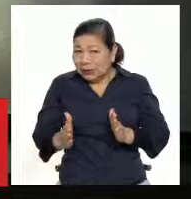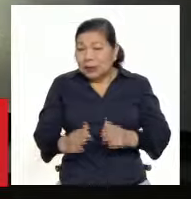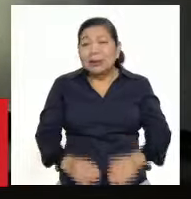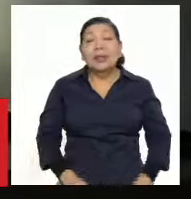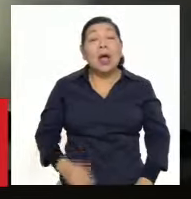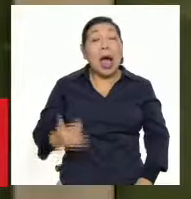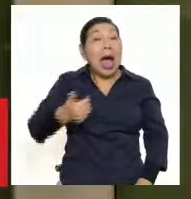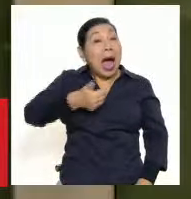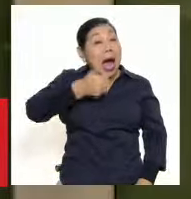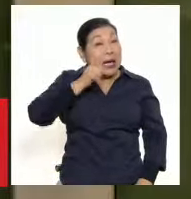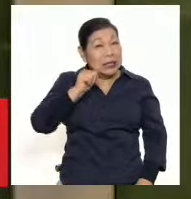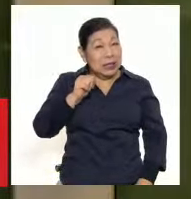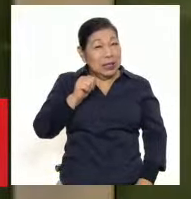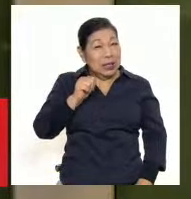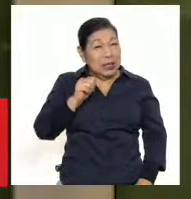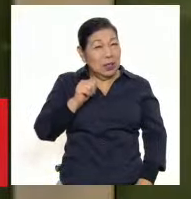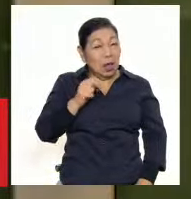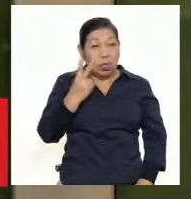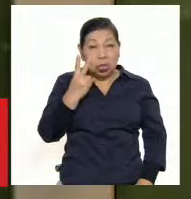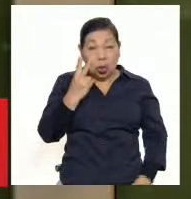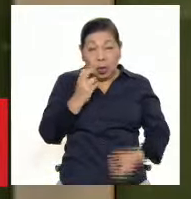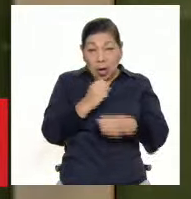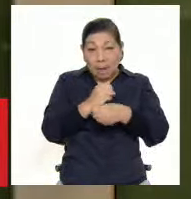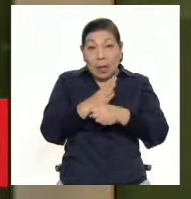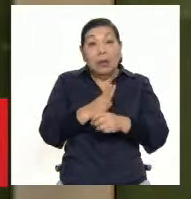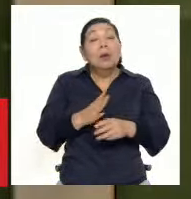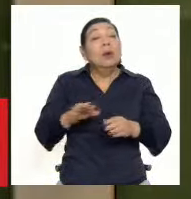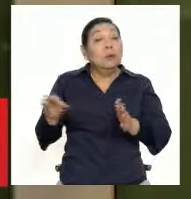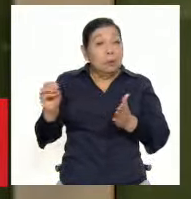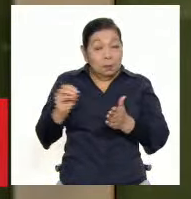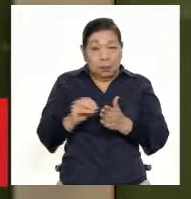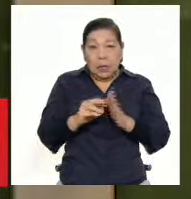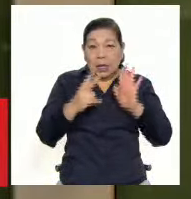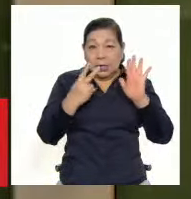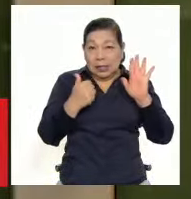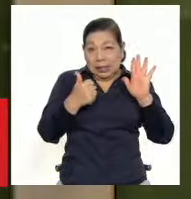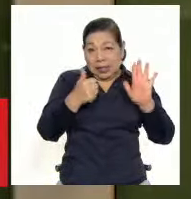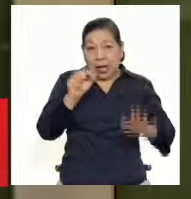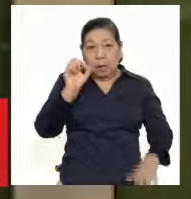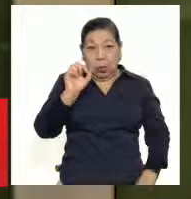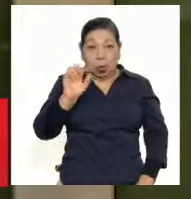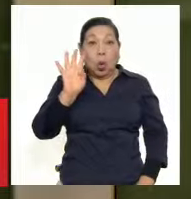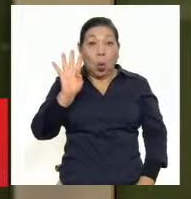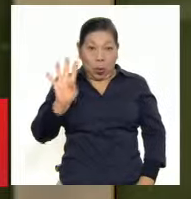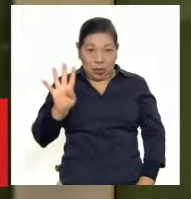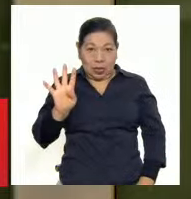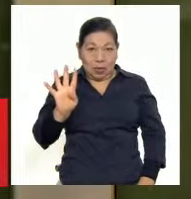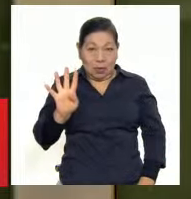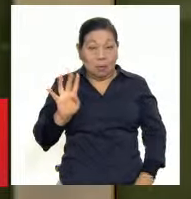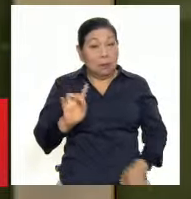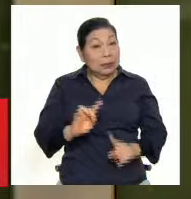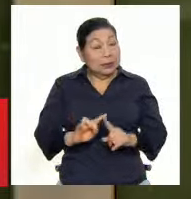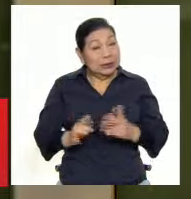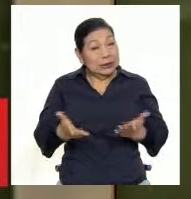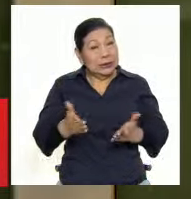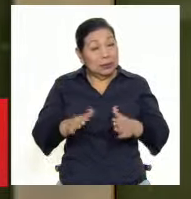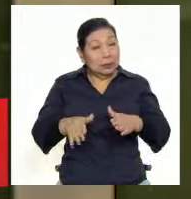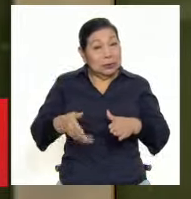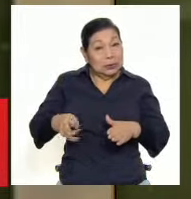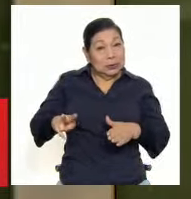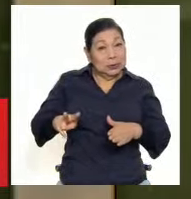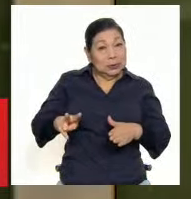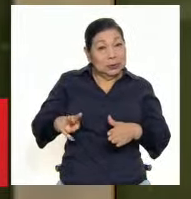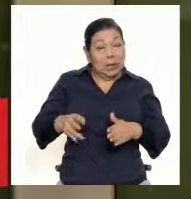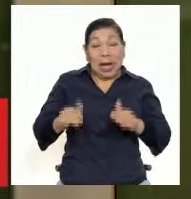réplicas? El día de ayer a las 2 de la mañana hubo una réplica de 6.4 de magnitud que ayudó un poco a incrementar el